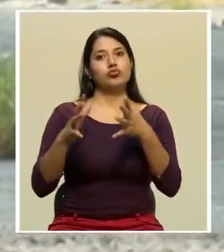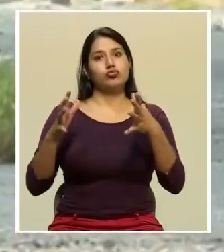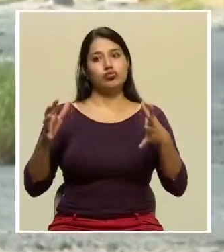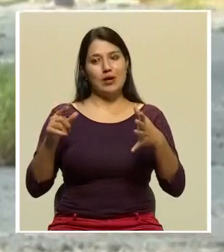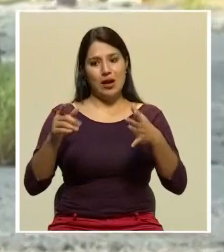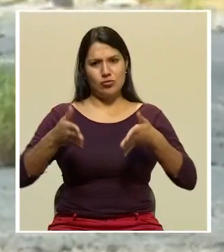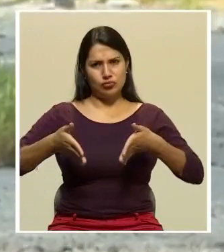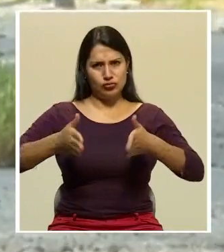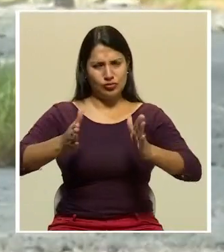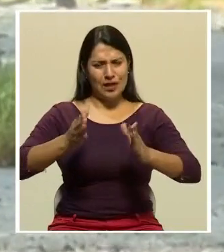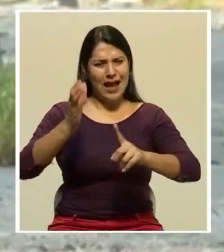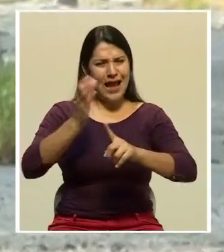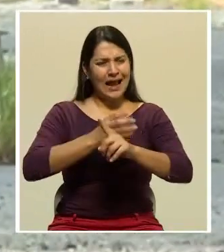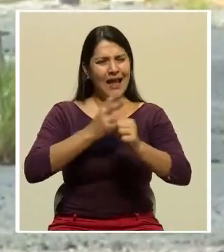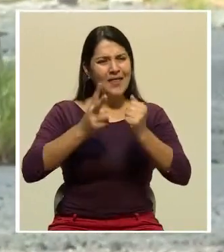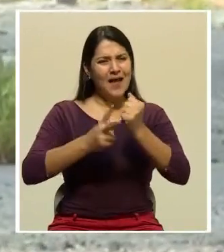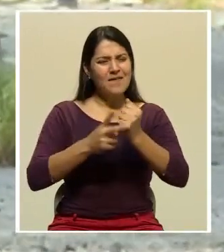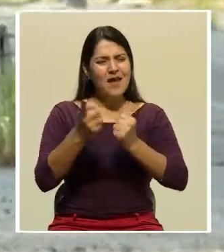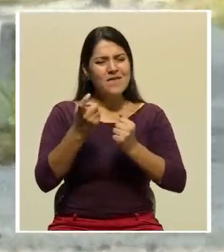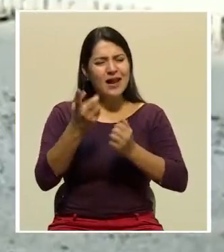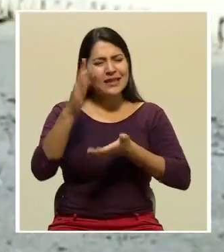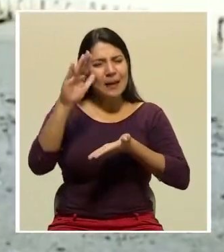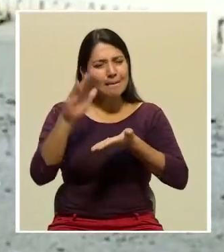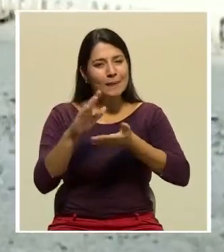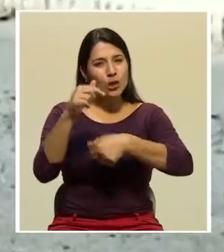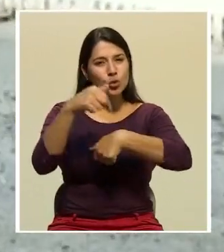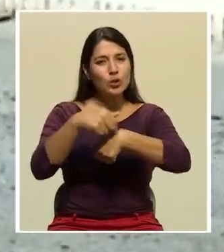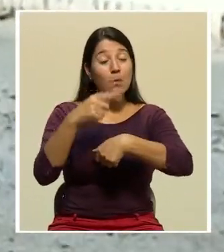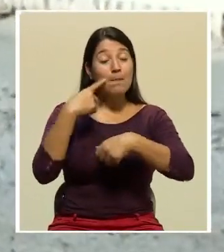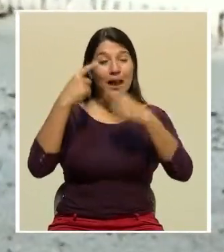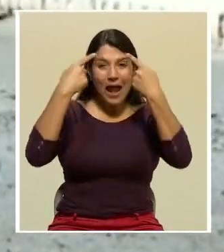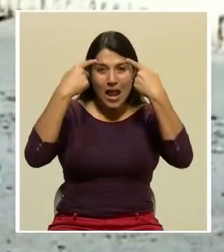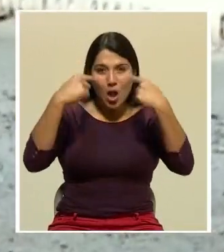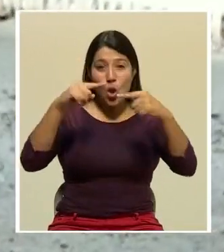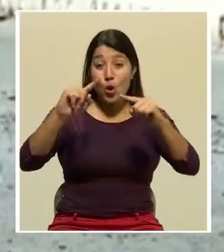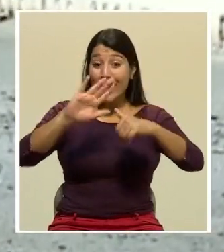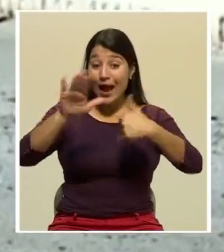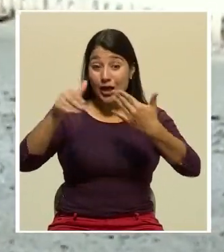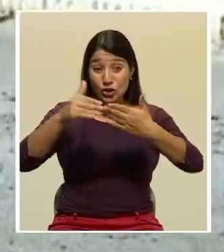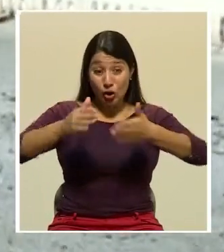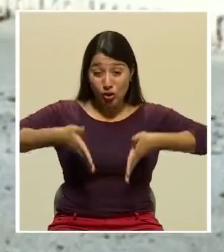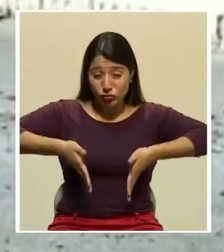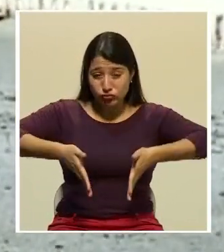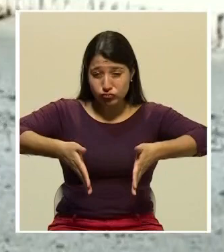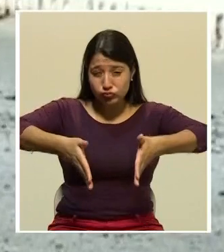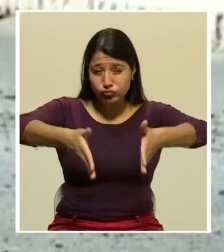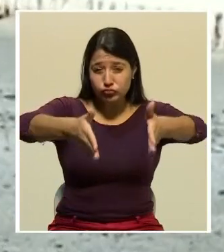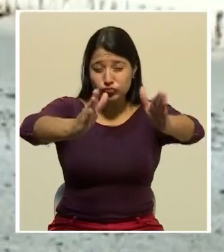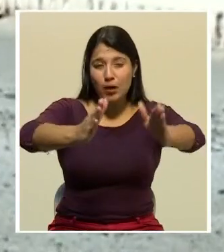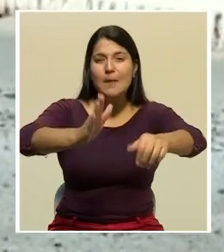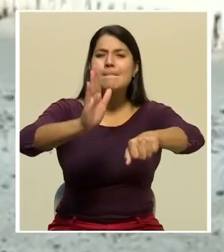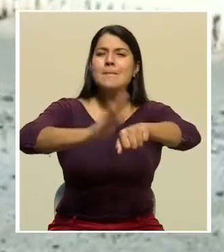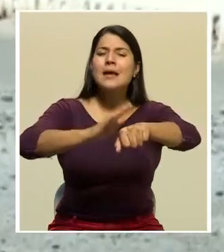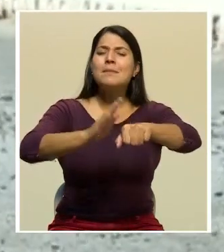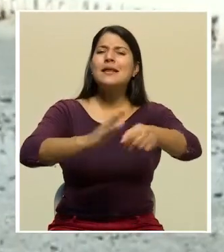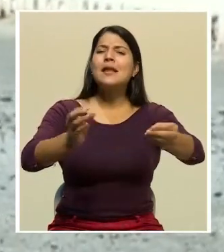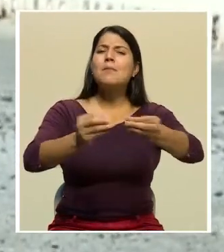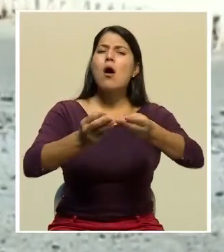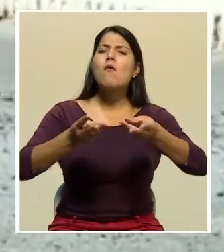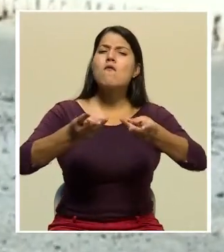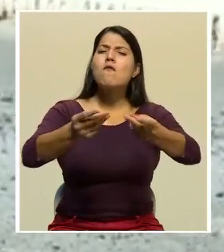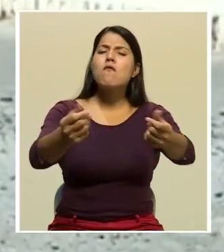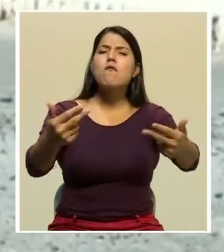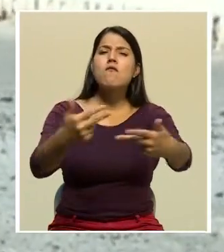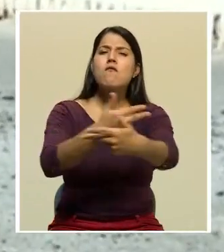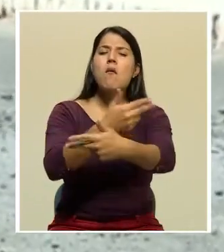vez nos falta menos para concluir la conexión del anillo periférico, que dará mayores opciones de desplazamiento y de